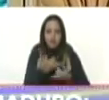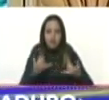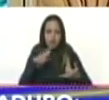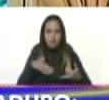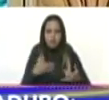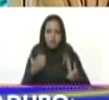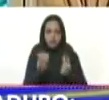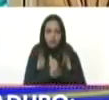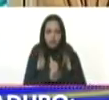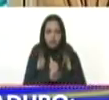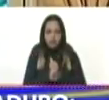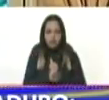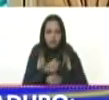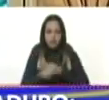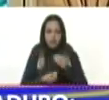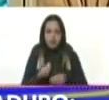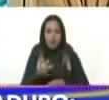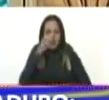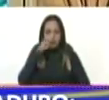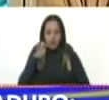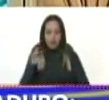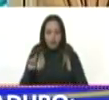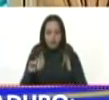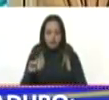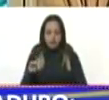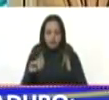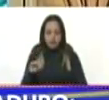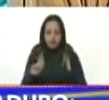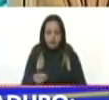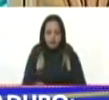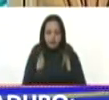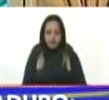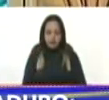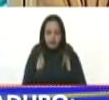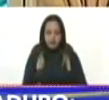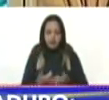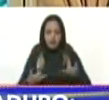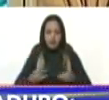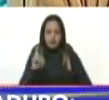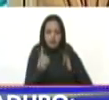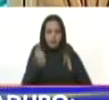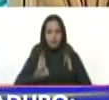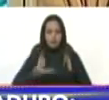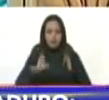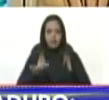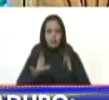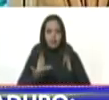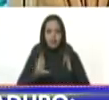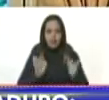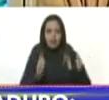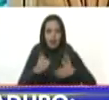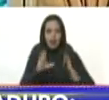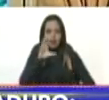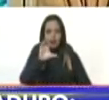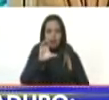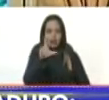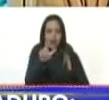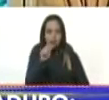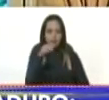llegar con abastecimiento al pueblo. La línea principal, los CLAP. Lo